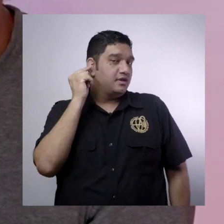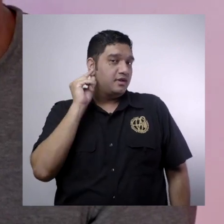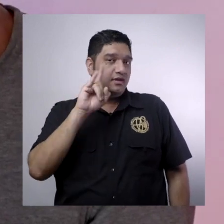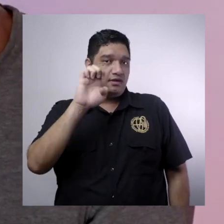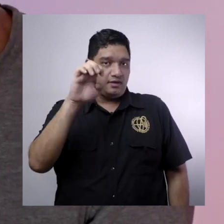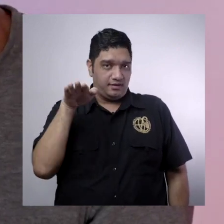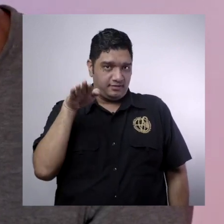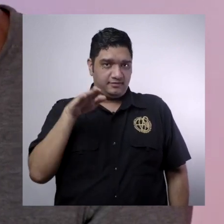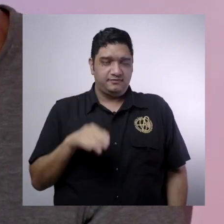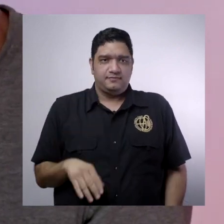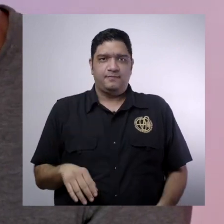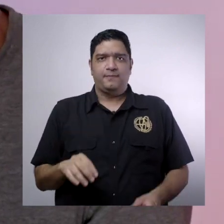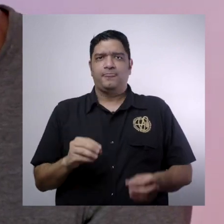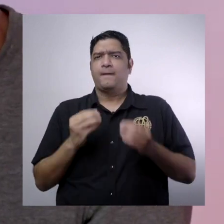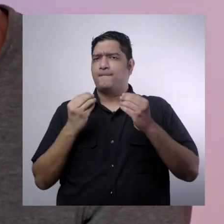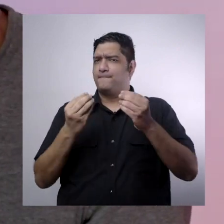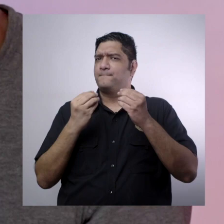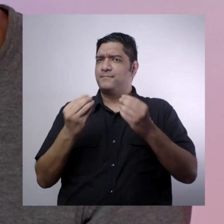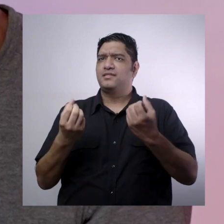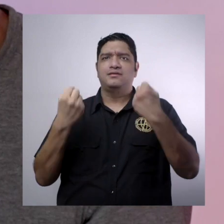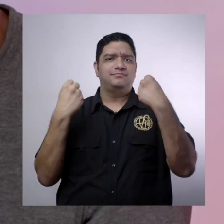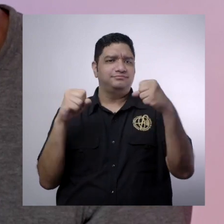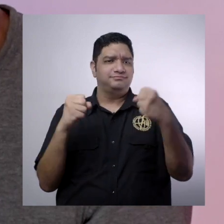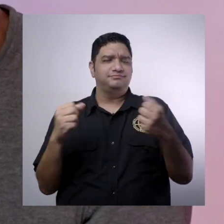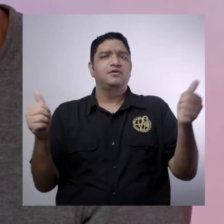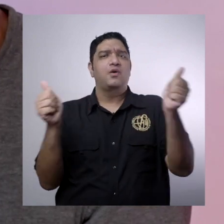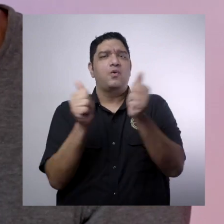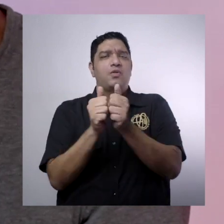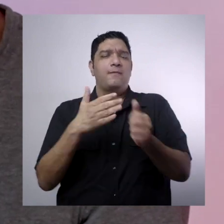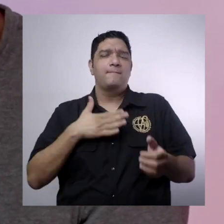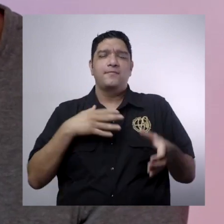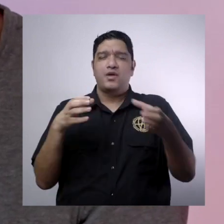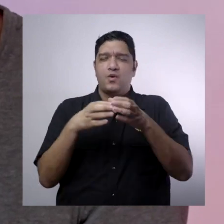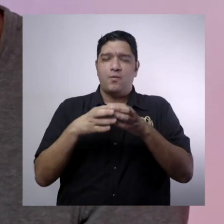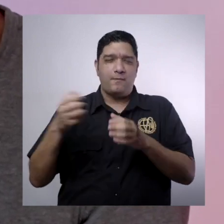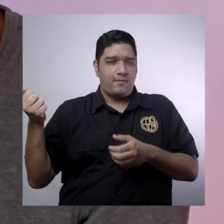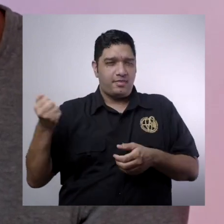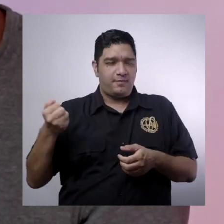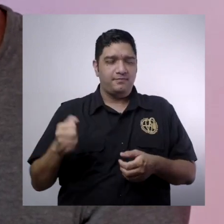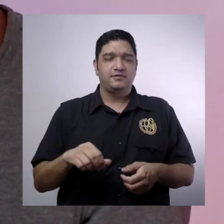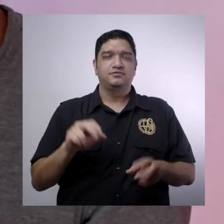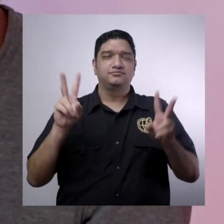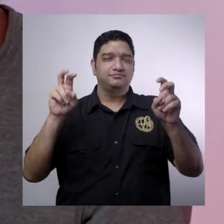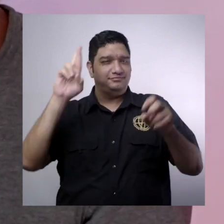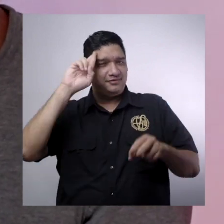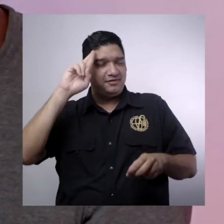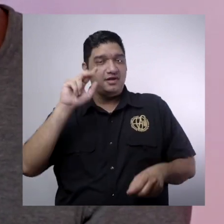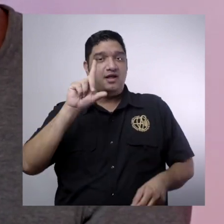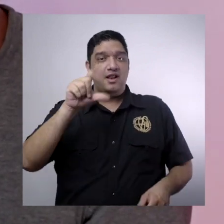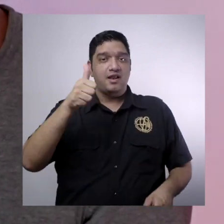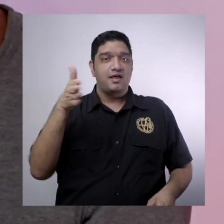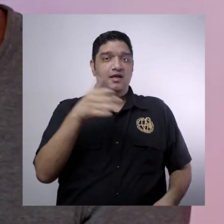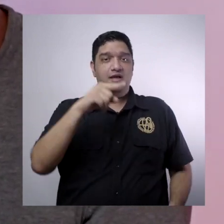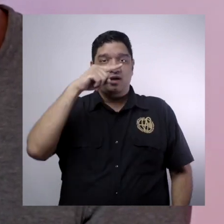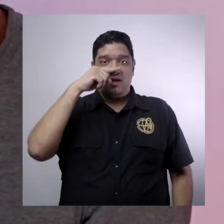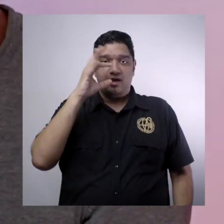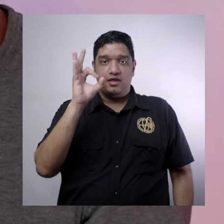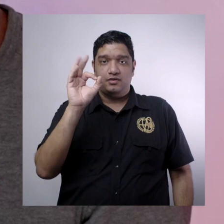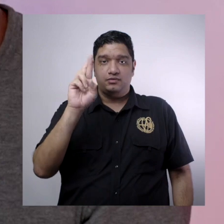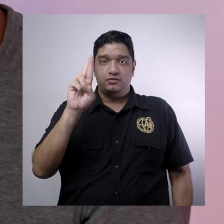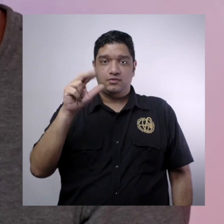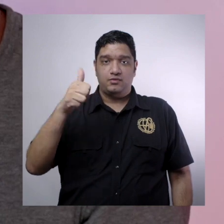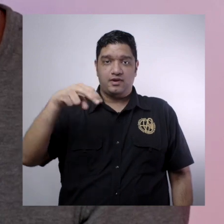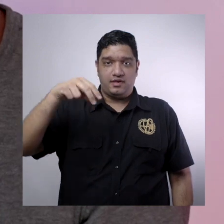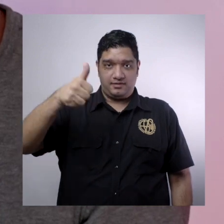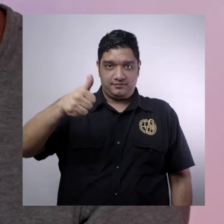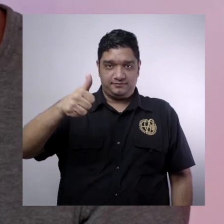muchas las hicimos con el colectivo La Torana, como por ejemplo los murales en azulejo